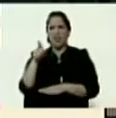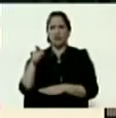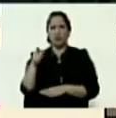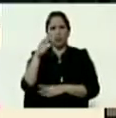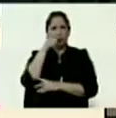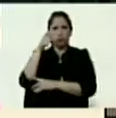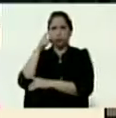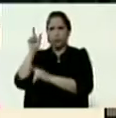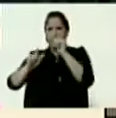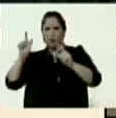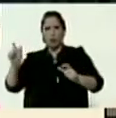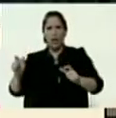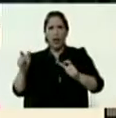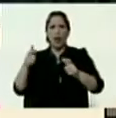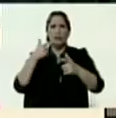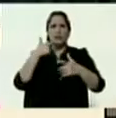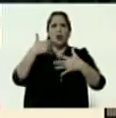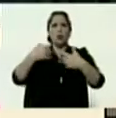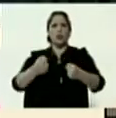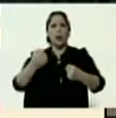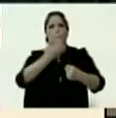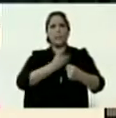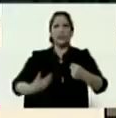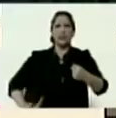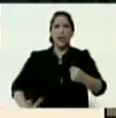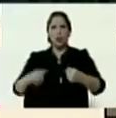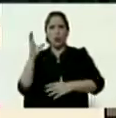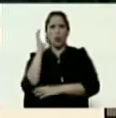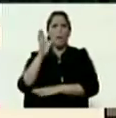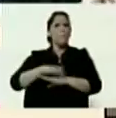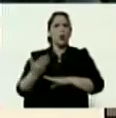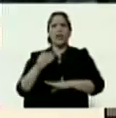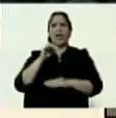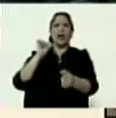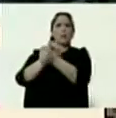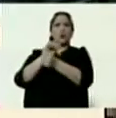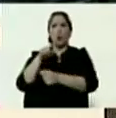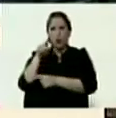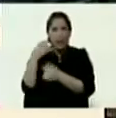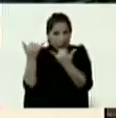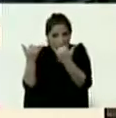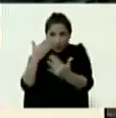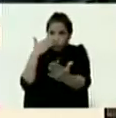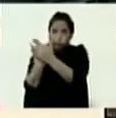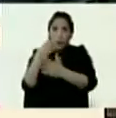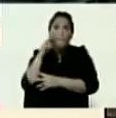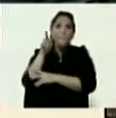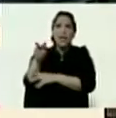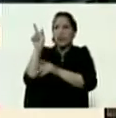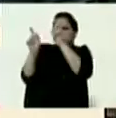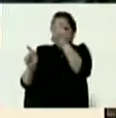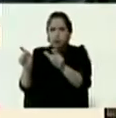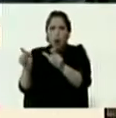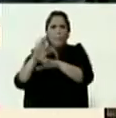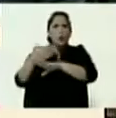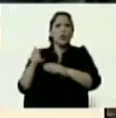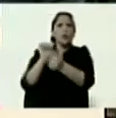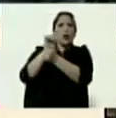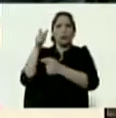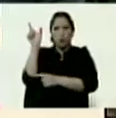ese personal de seguridad de la Presidencia de Colombia? ¿Por qué no capturan en el acto a alias Pastor